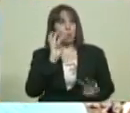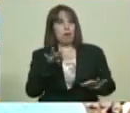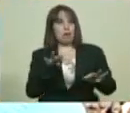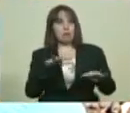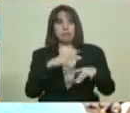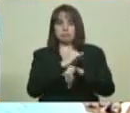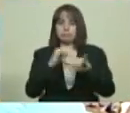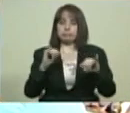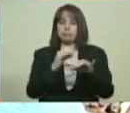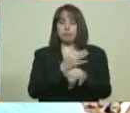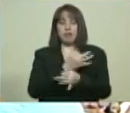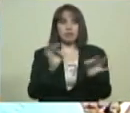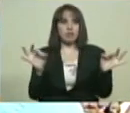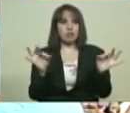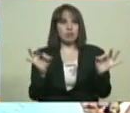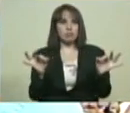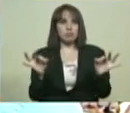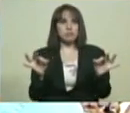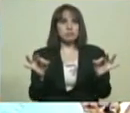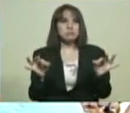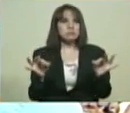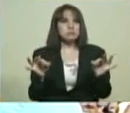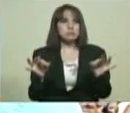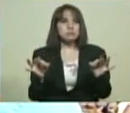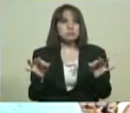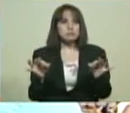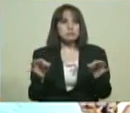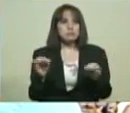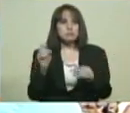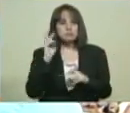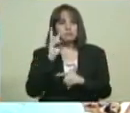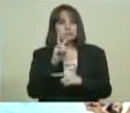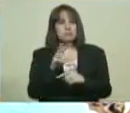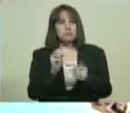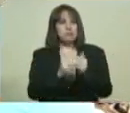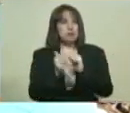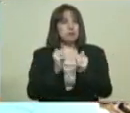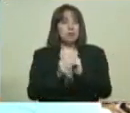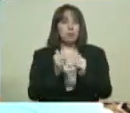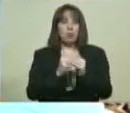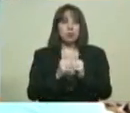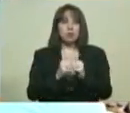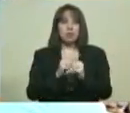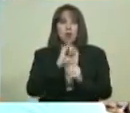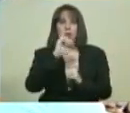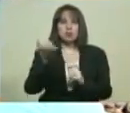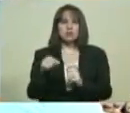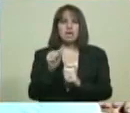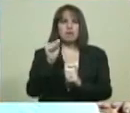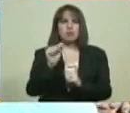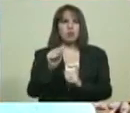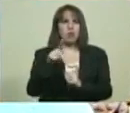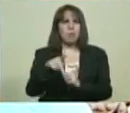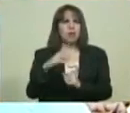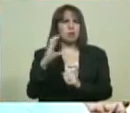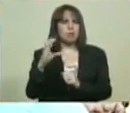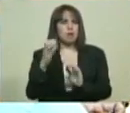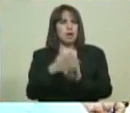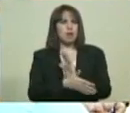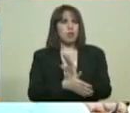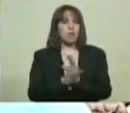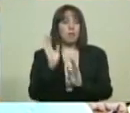dos. El acto del estadio José Antonio Pérez Colmenares de